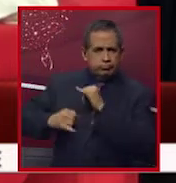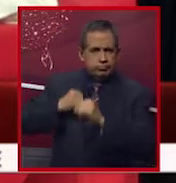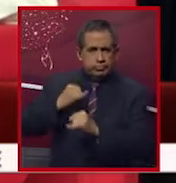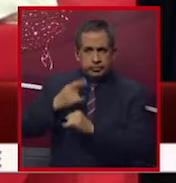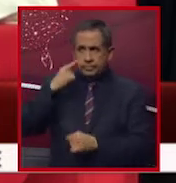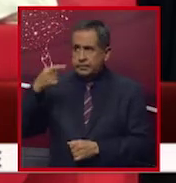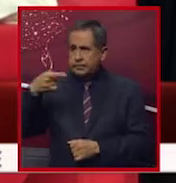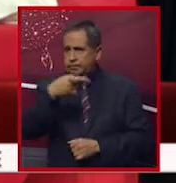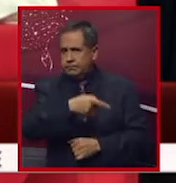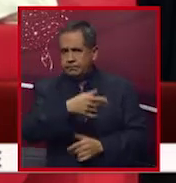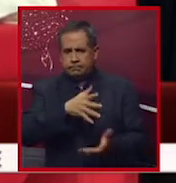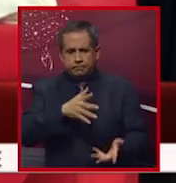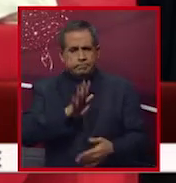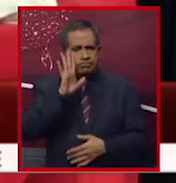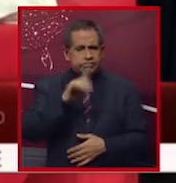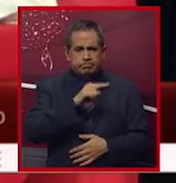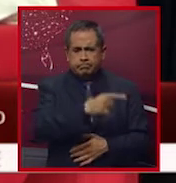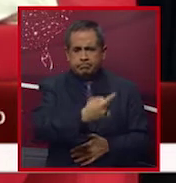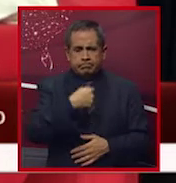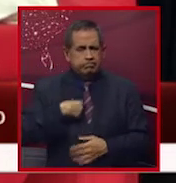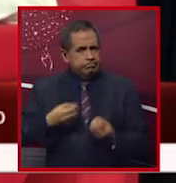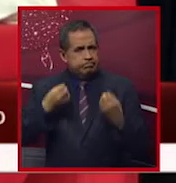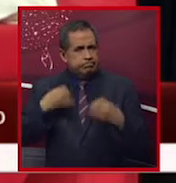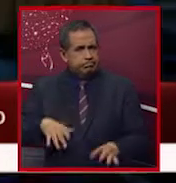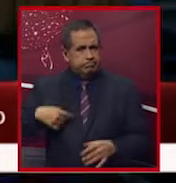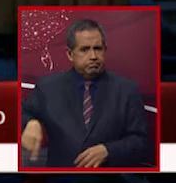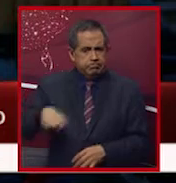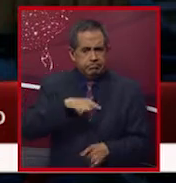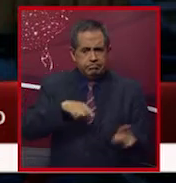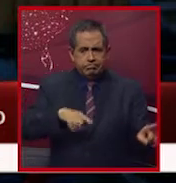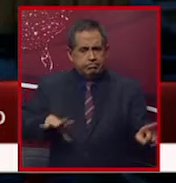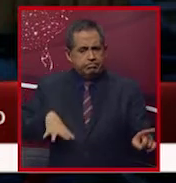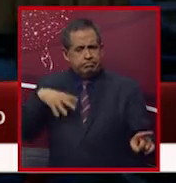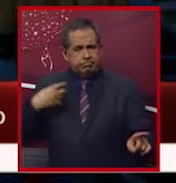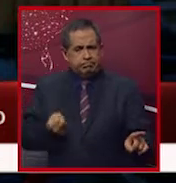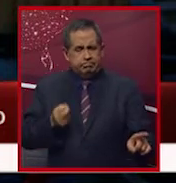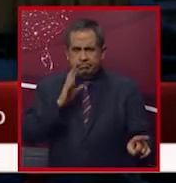porque creemos que esta es una medida que es arbitraria y abusiva.